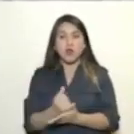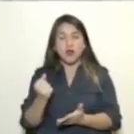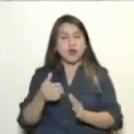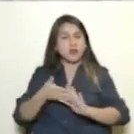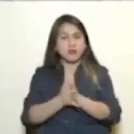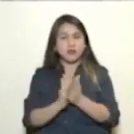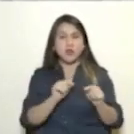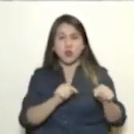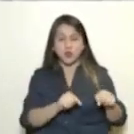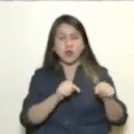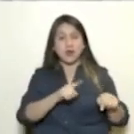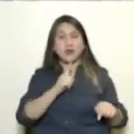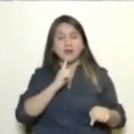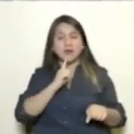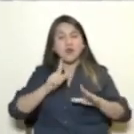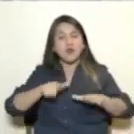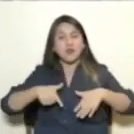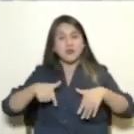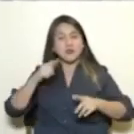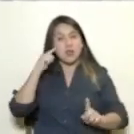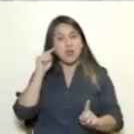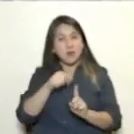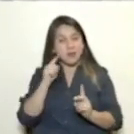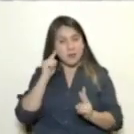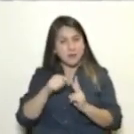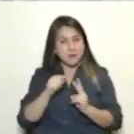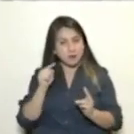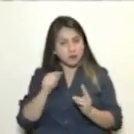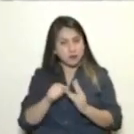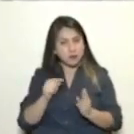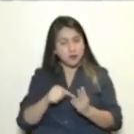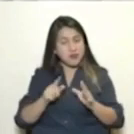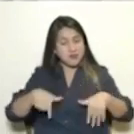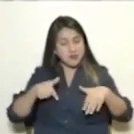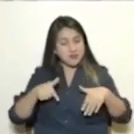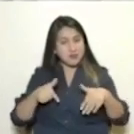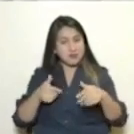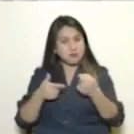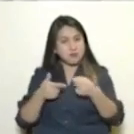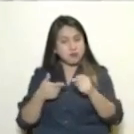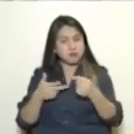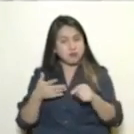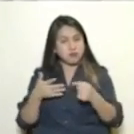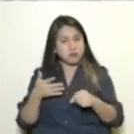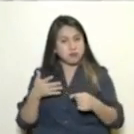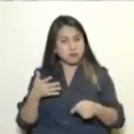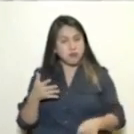esto. Y acá tenemos 17 objetivos que tenemos que cumplir.